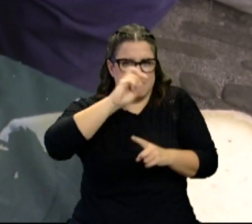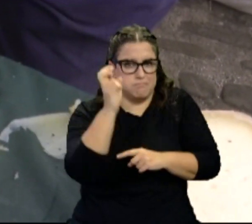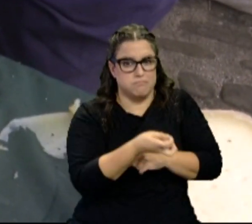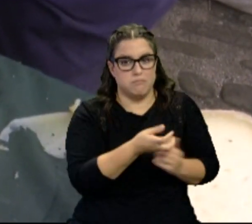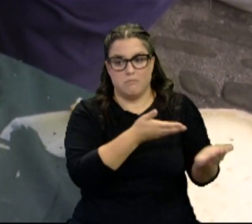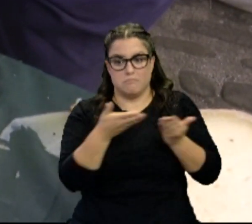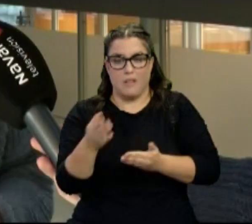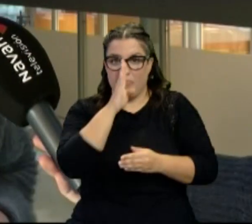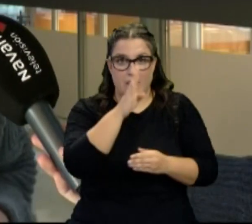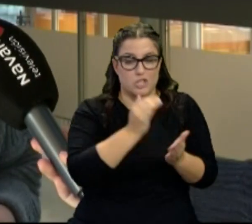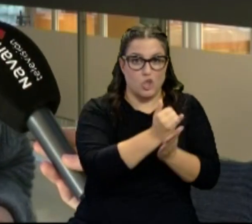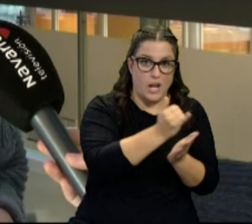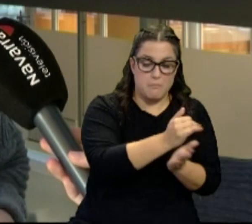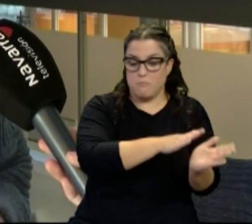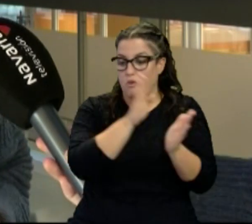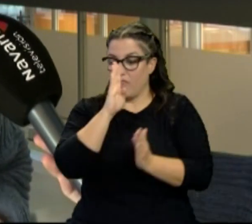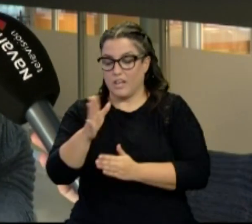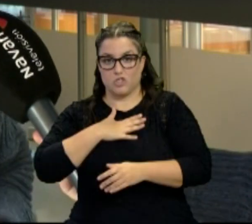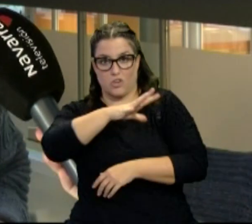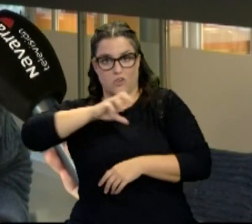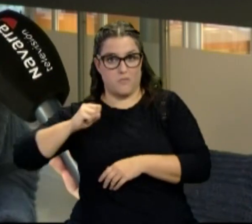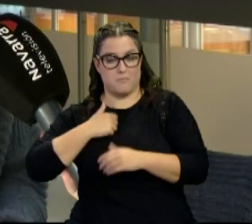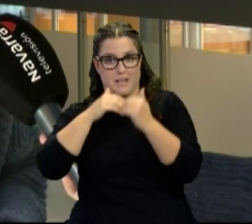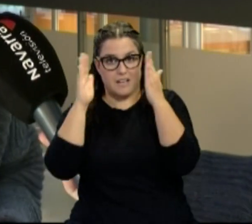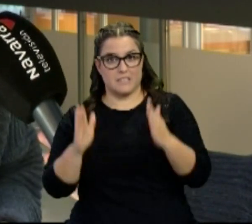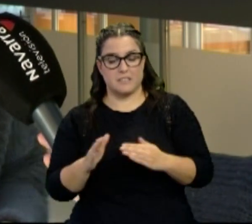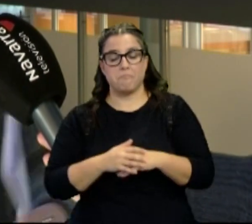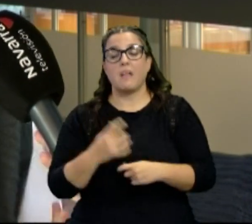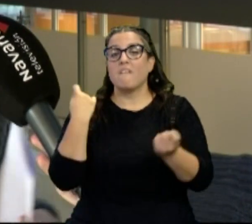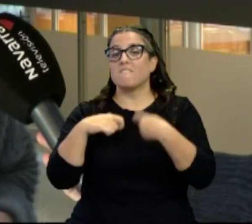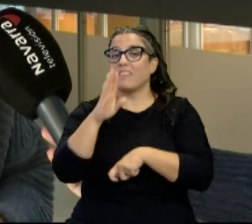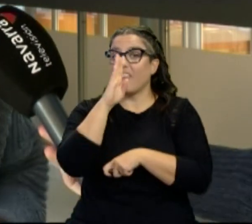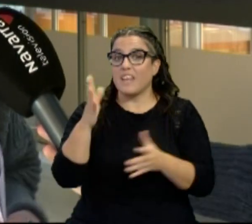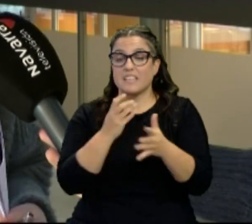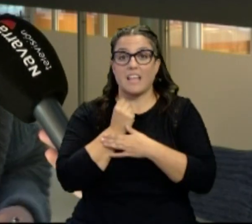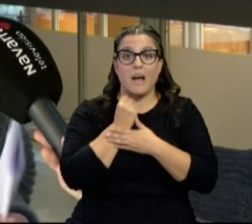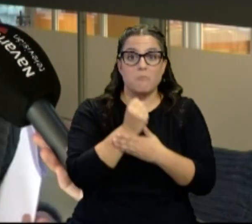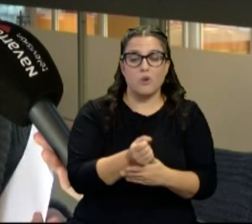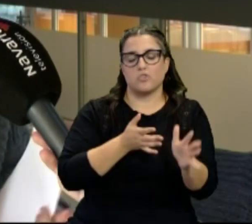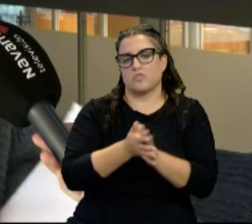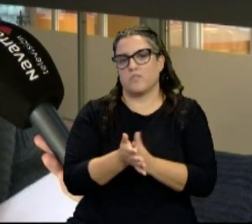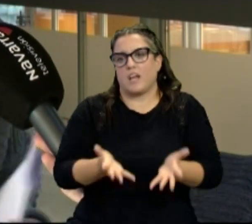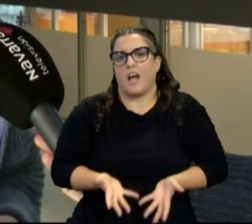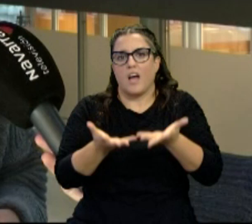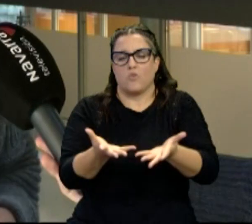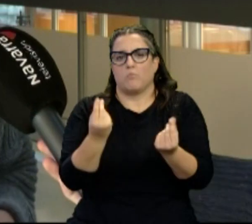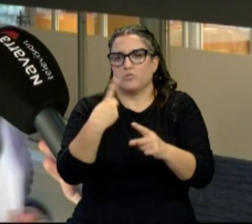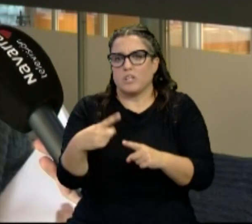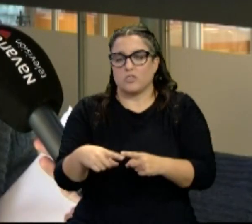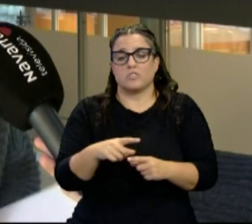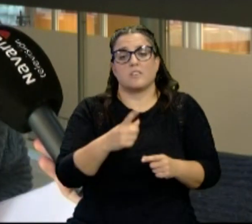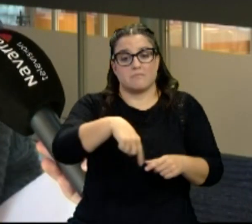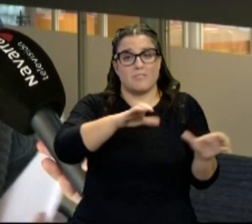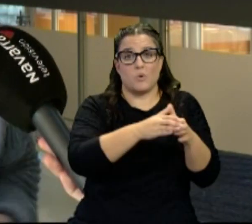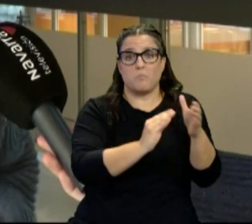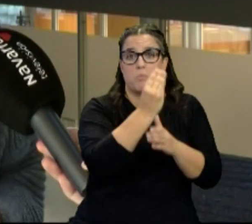mesa. Apoyando este tipo de venta directa, pues contribuimos a muchas cosas, pues sobre todo a la parte